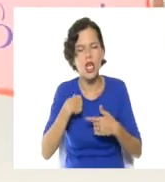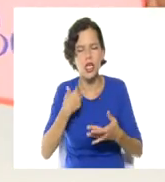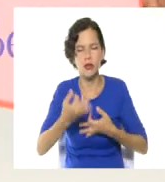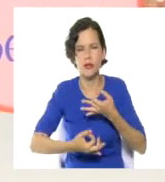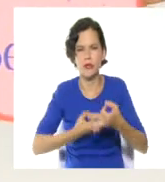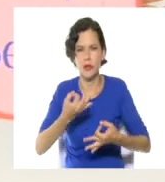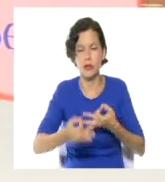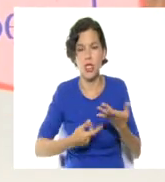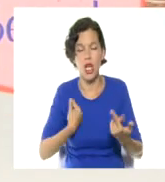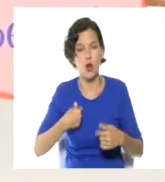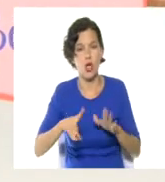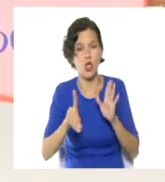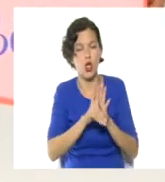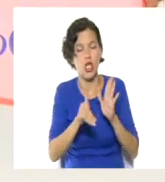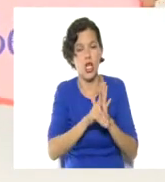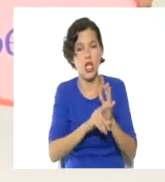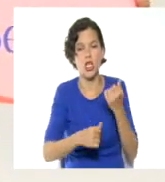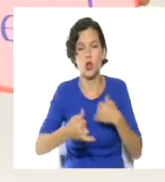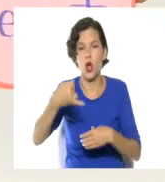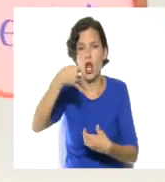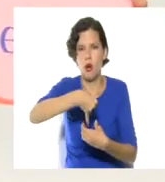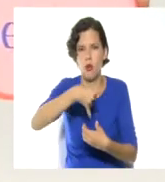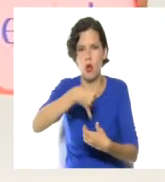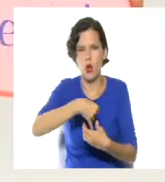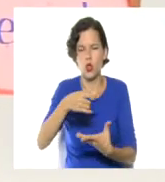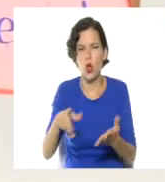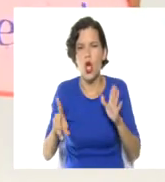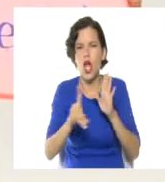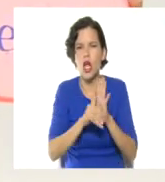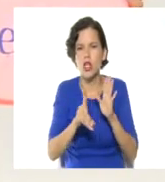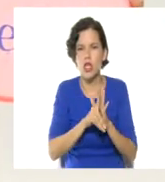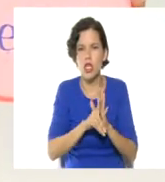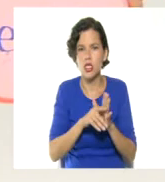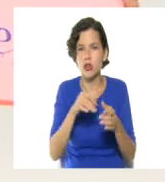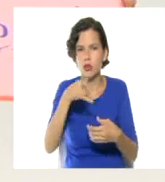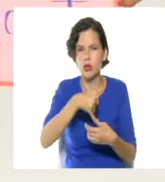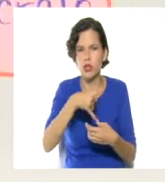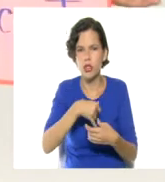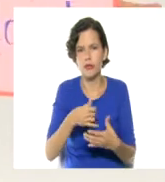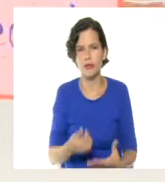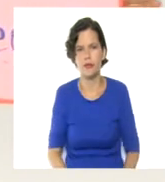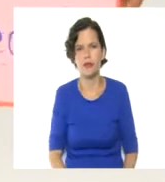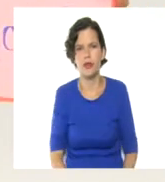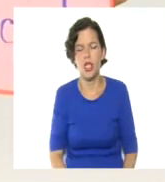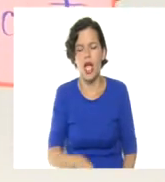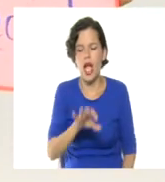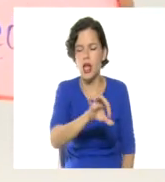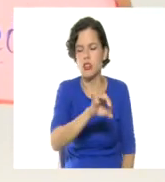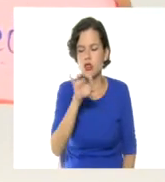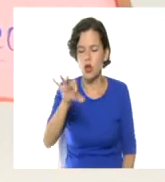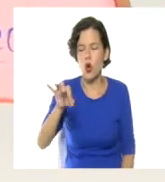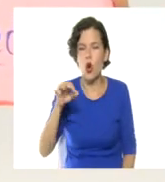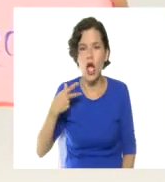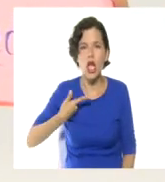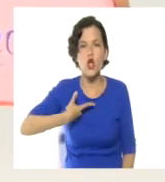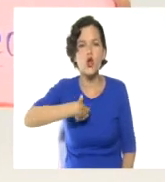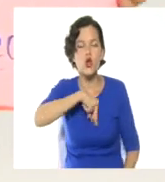refrenda nuestro derecho al voto, el derecho al sufragio, es decir, a elegir